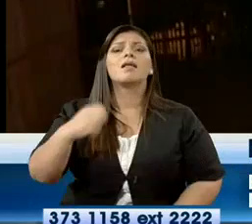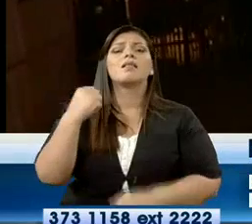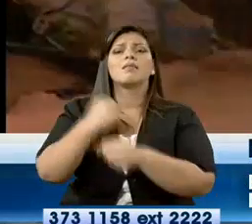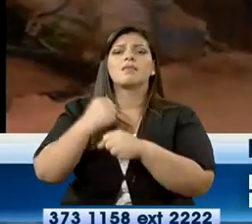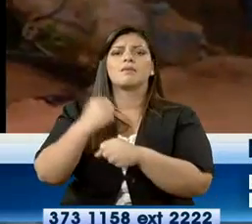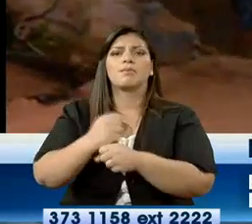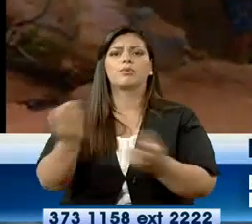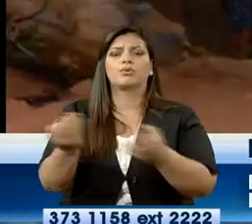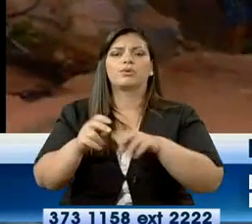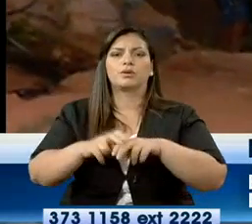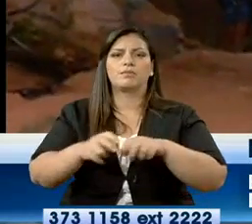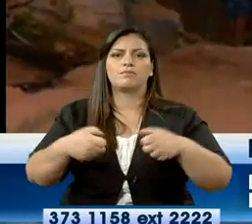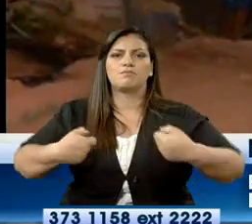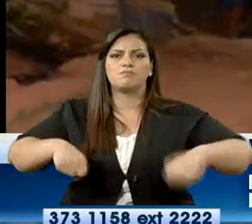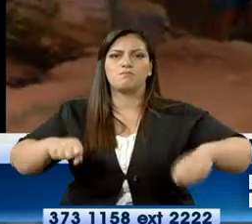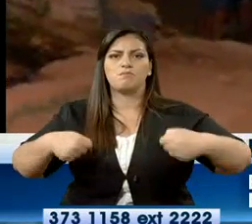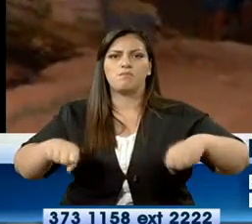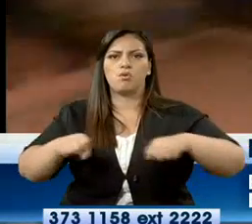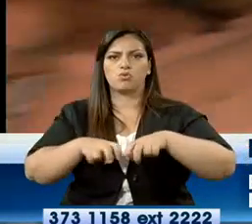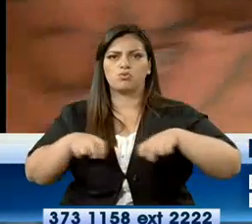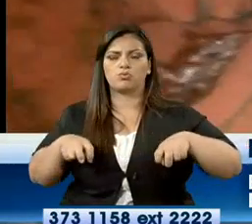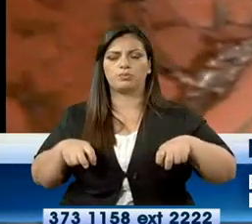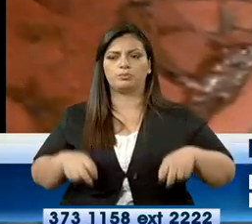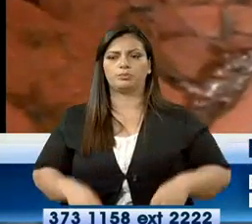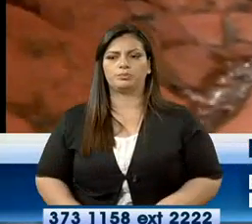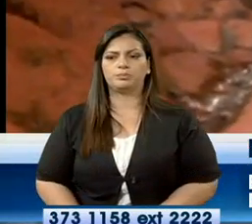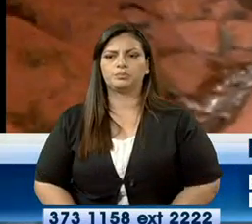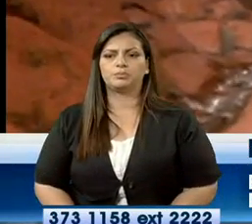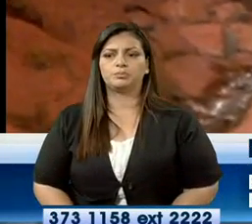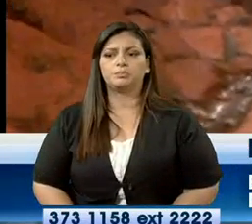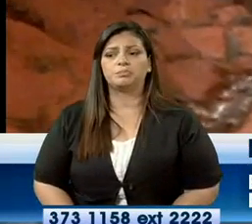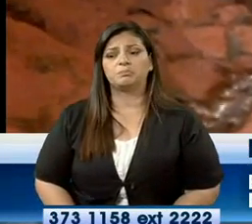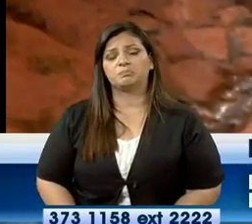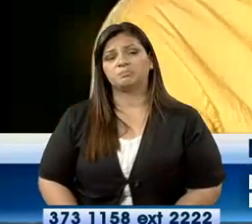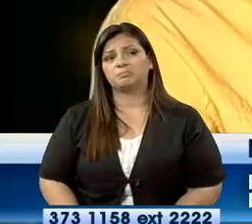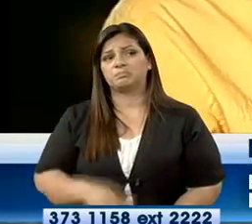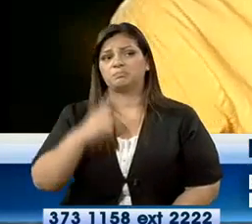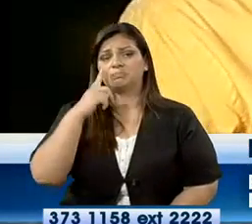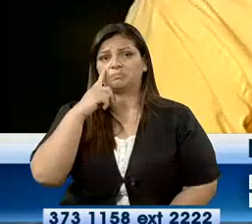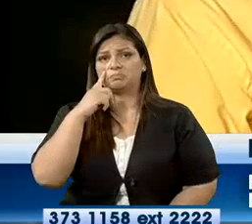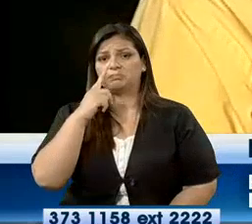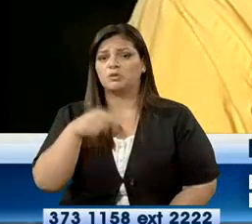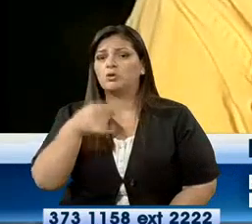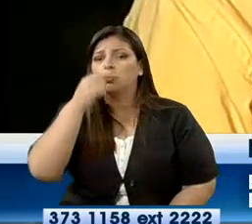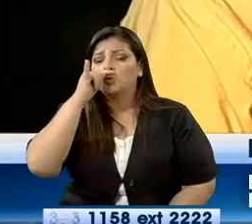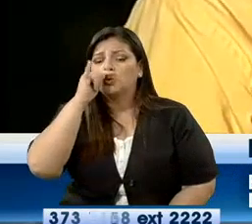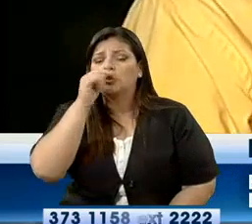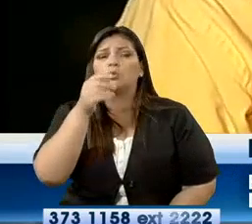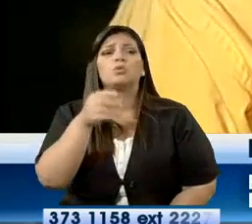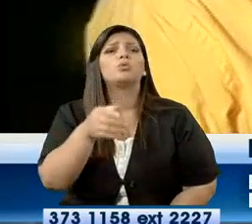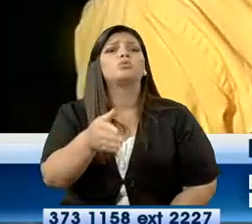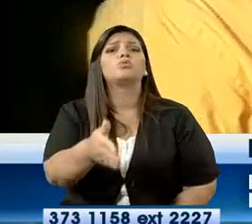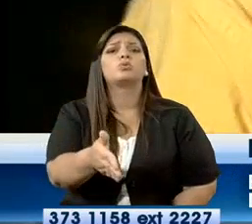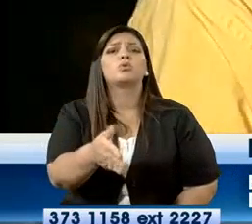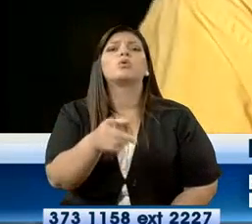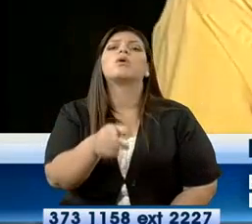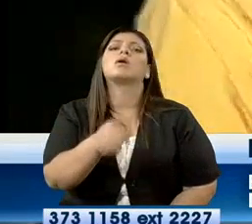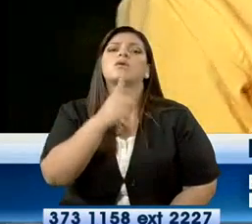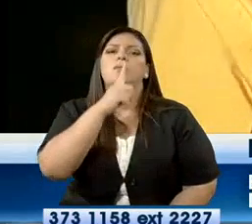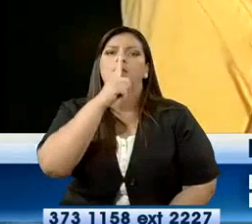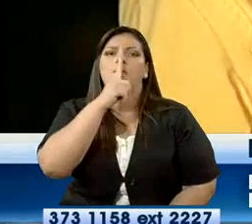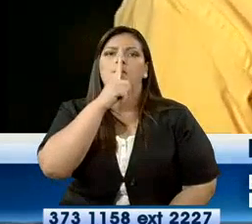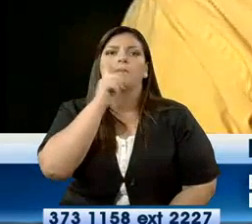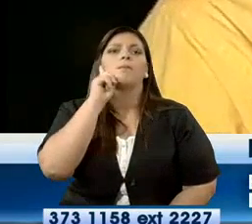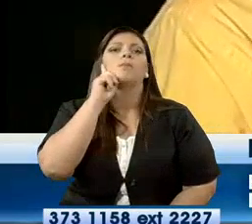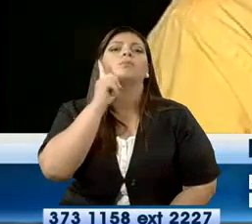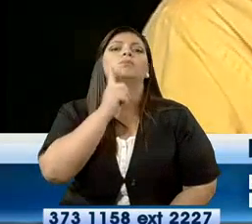moto. A ver si le pueden ayudar, porque tantas autoridades que hay que le ayudan a los niños especiales, porque ahorita hay eso de Manuela Espejo,